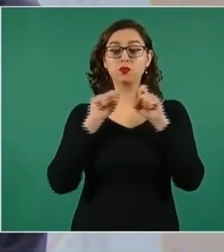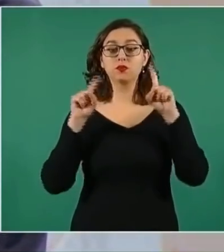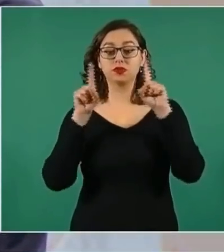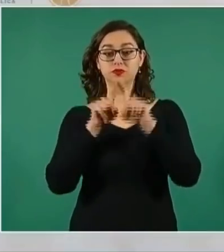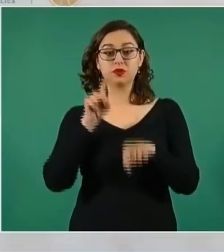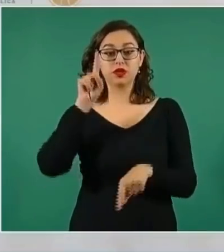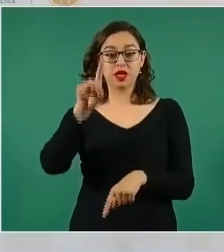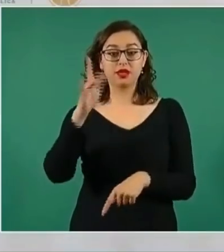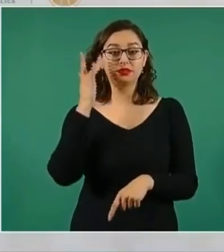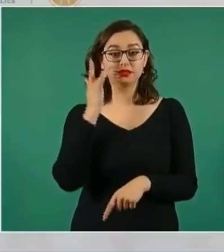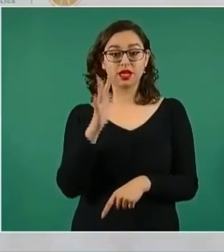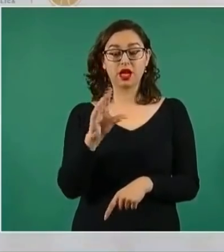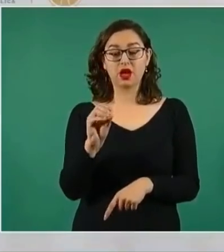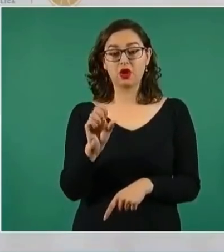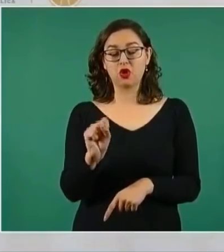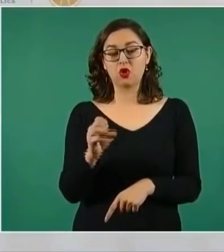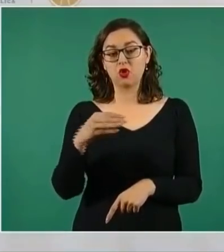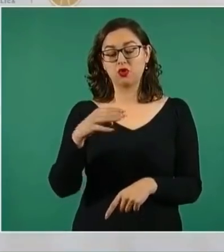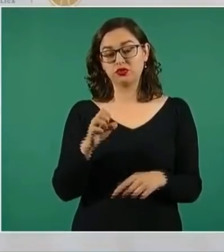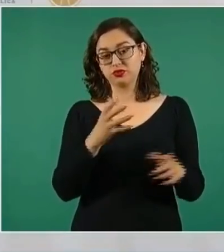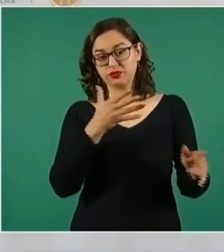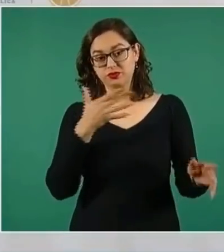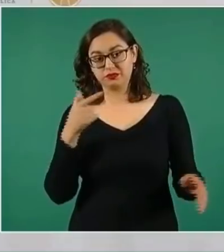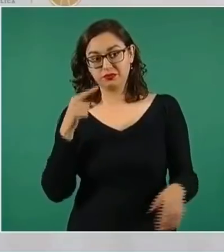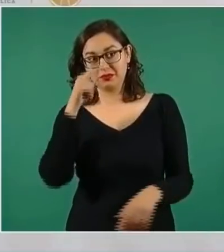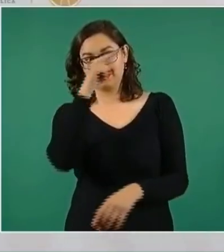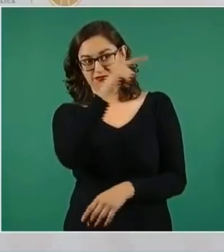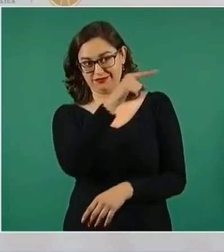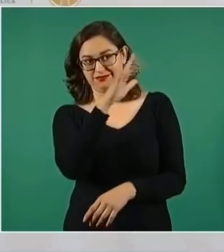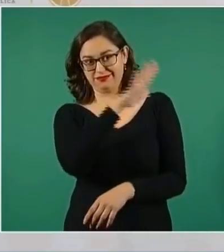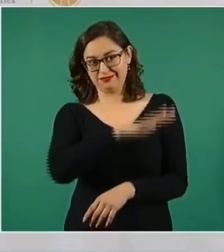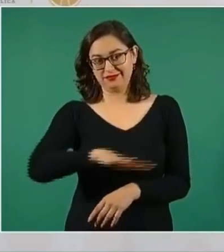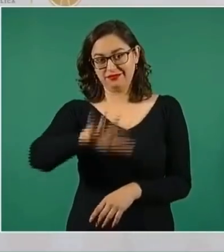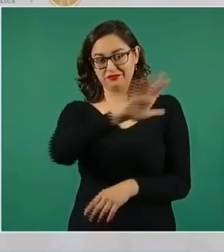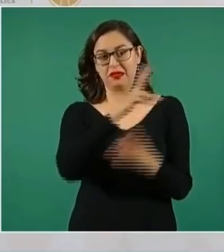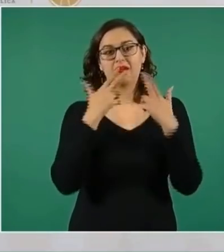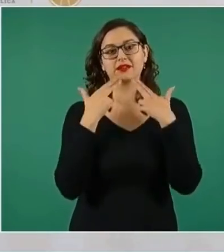Cosme, más allá de la Alameda.